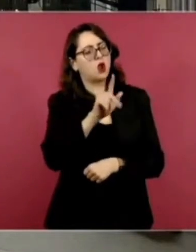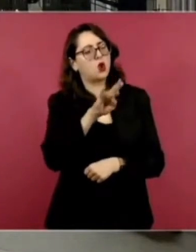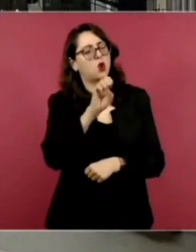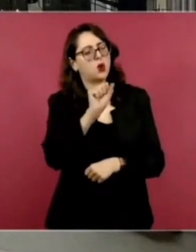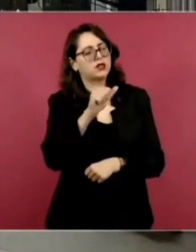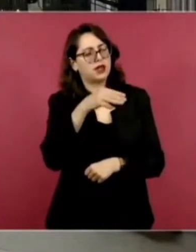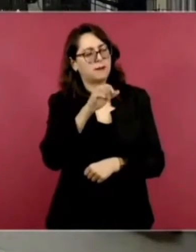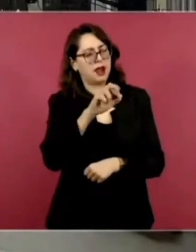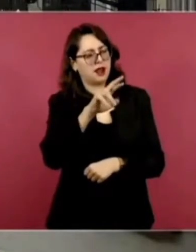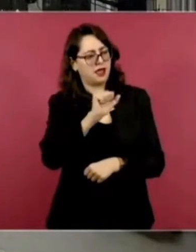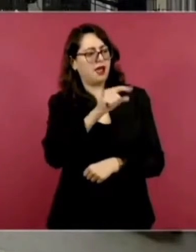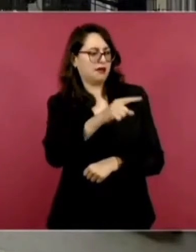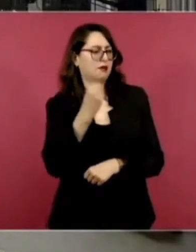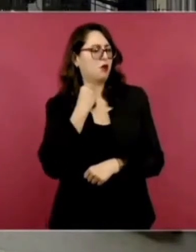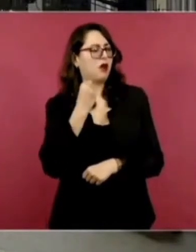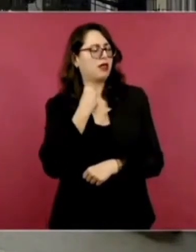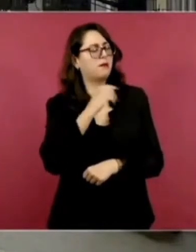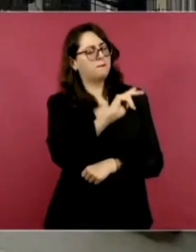lo del fuero